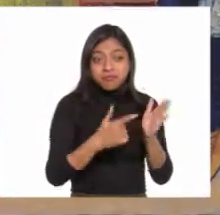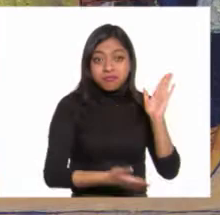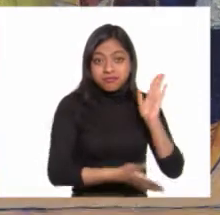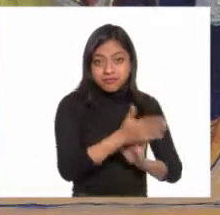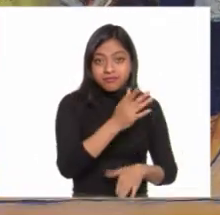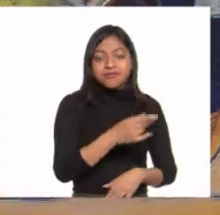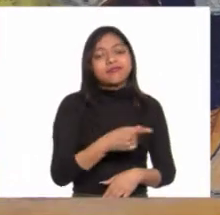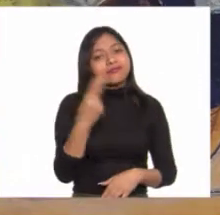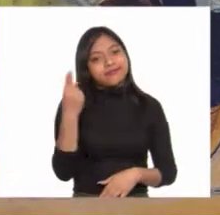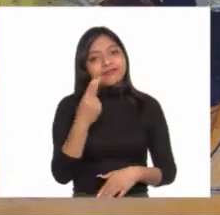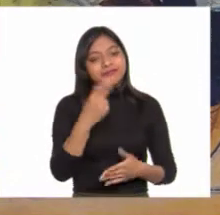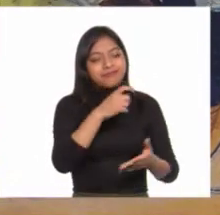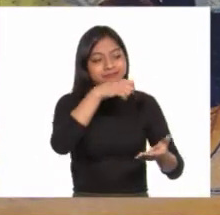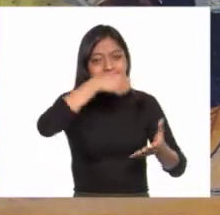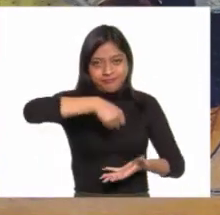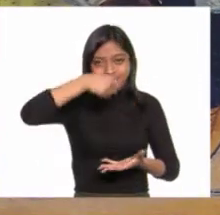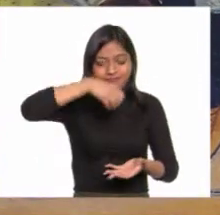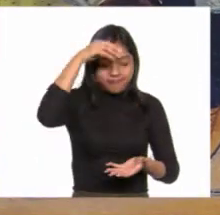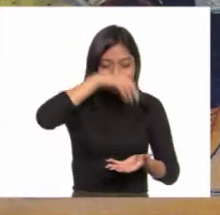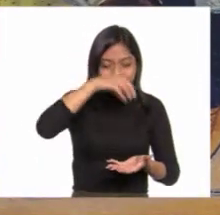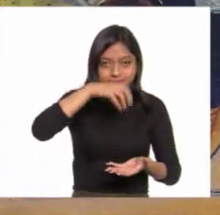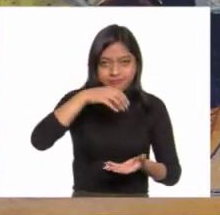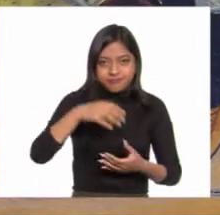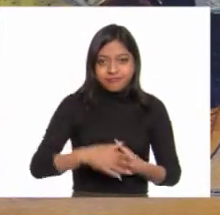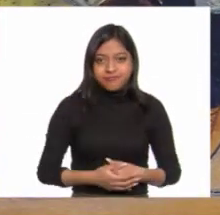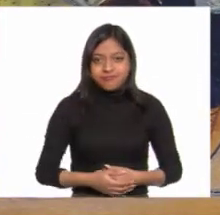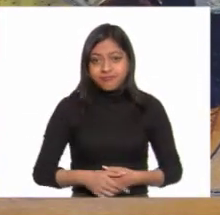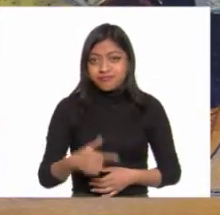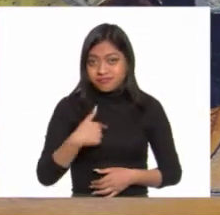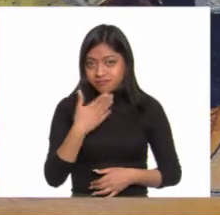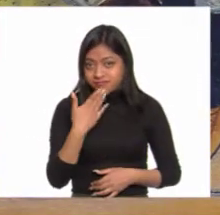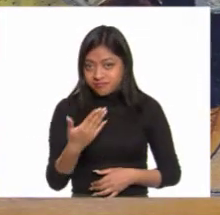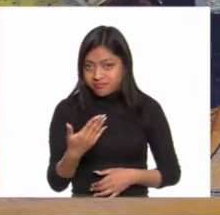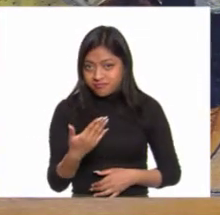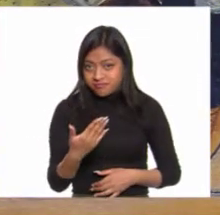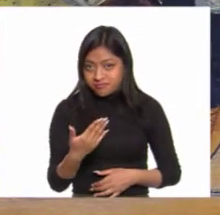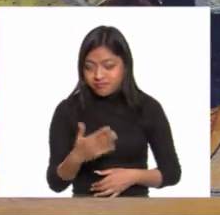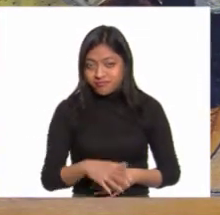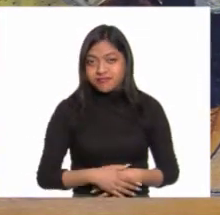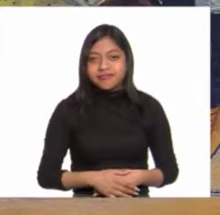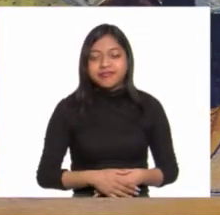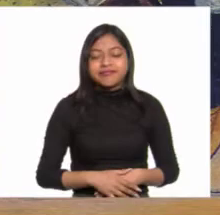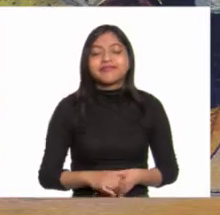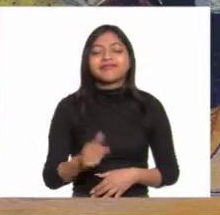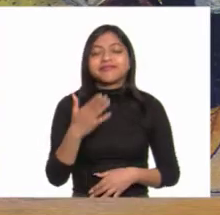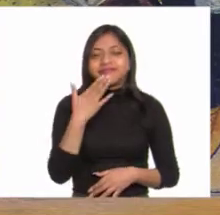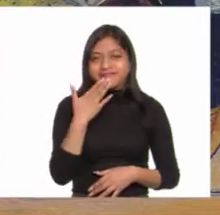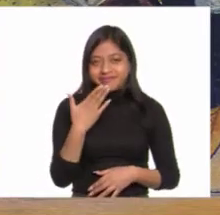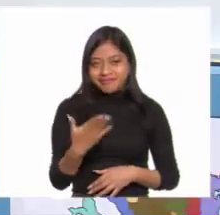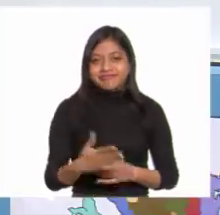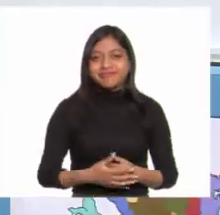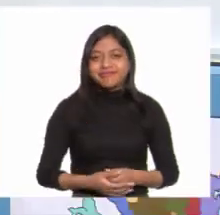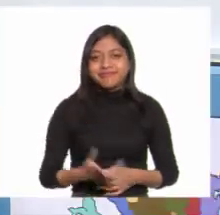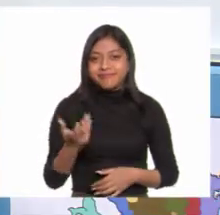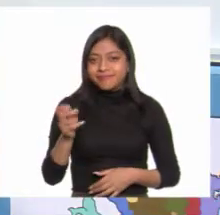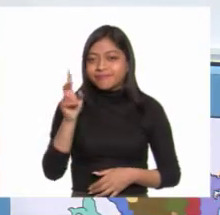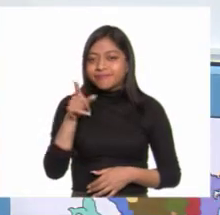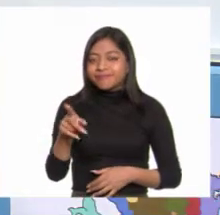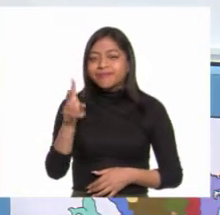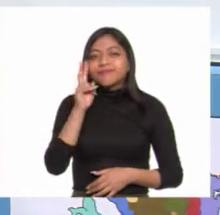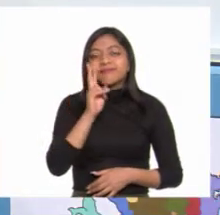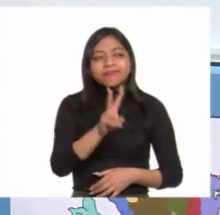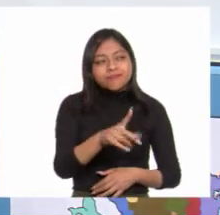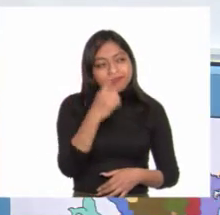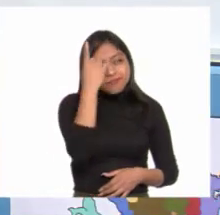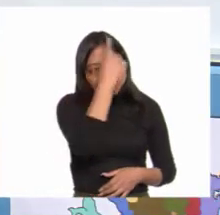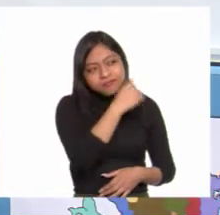en su canasta. ¿Estoy bien, profe? Me parece muy bien, Ton. Eso es lo que tú estás